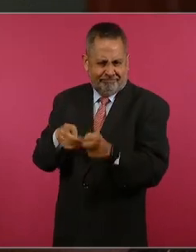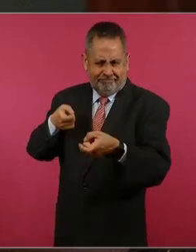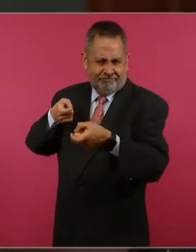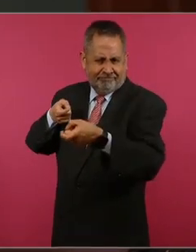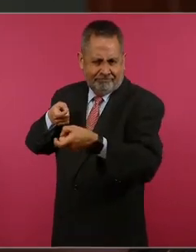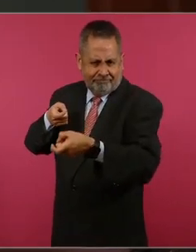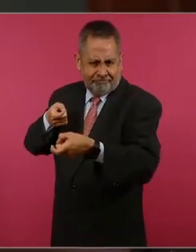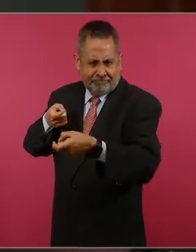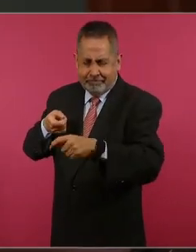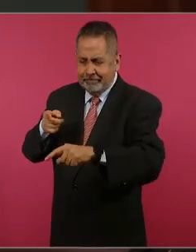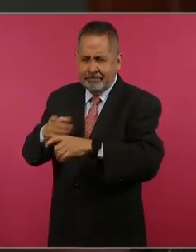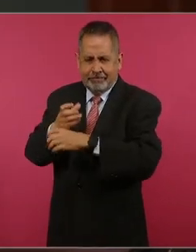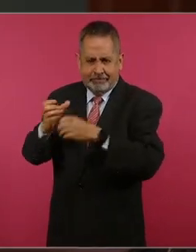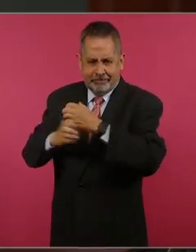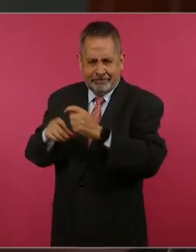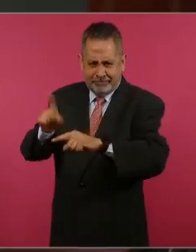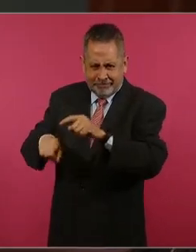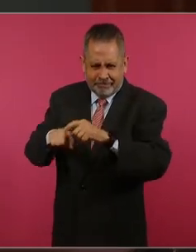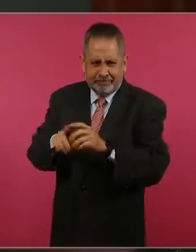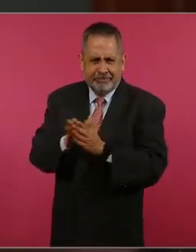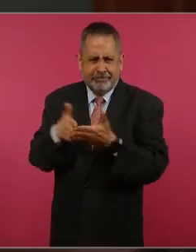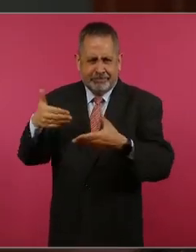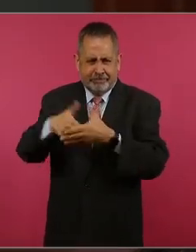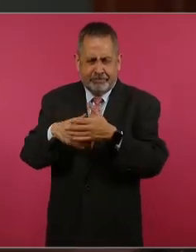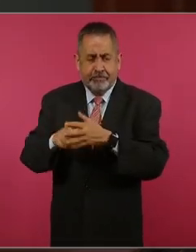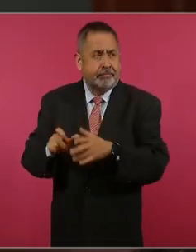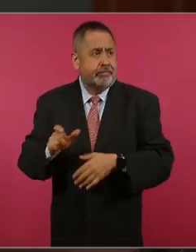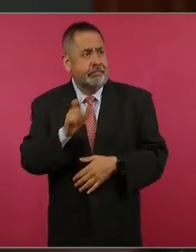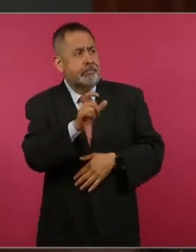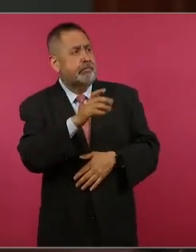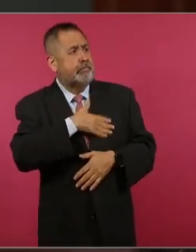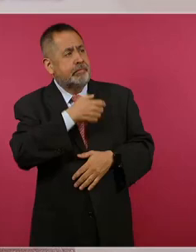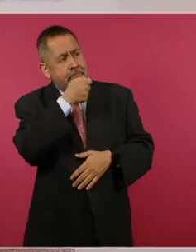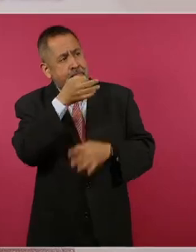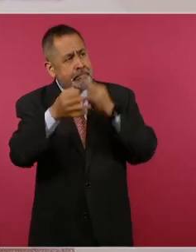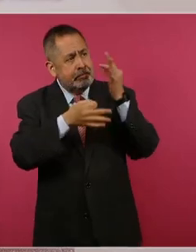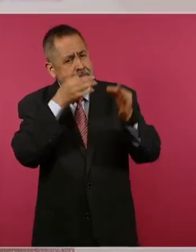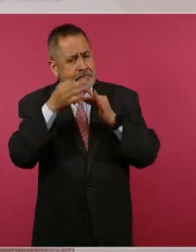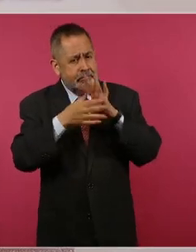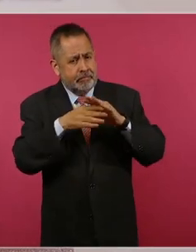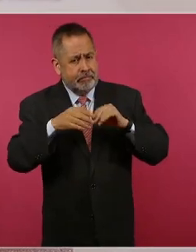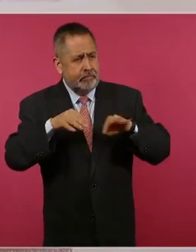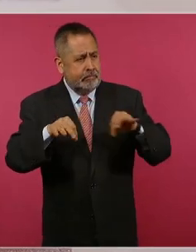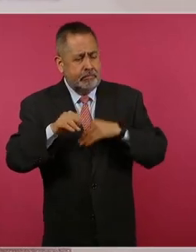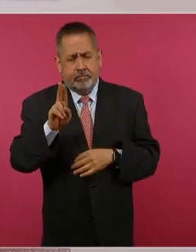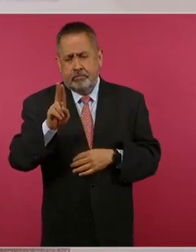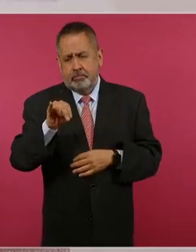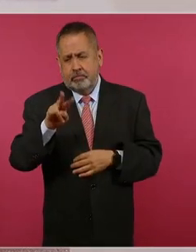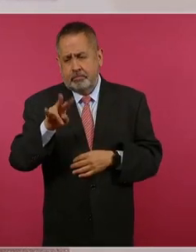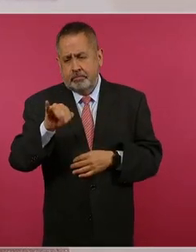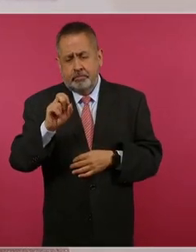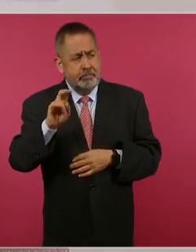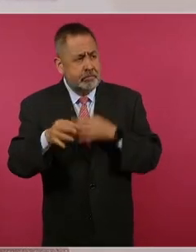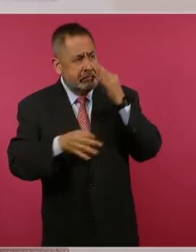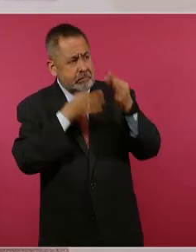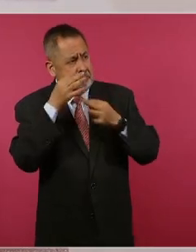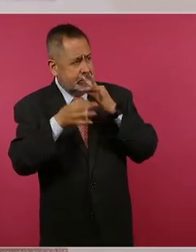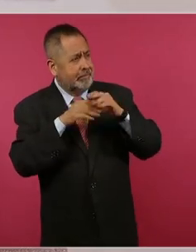Evidentemente le quitaron sus cosas, su cartera, él se identificó como reportero de Univisión